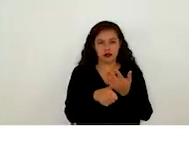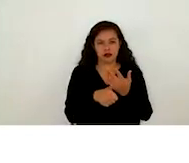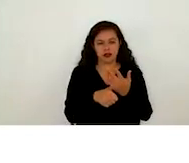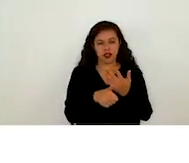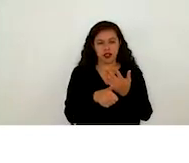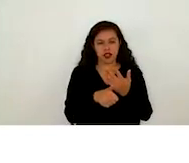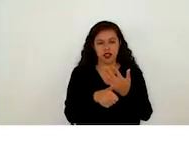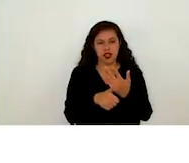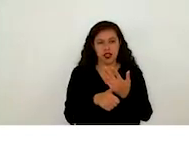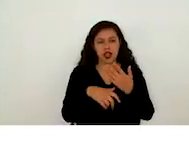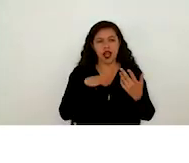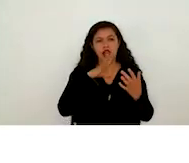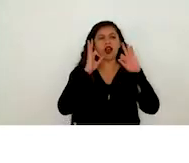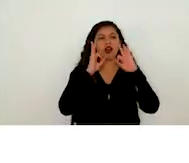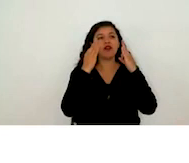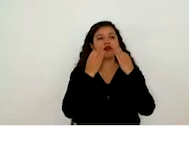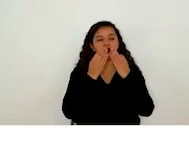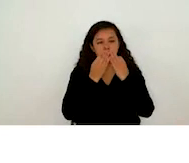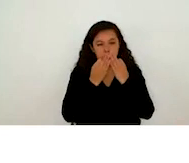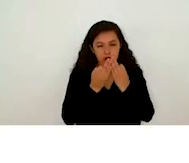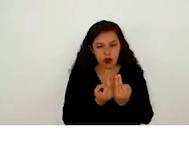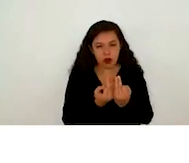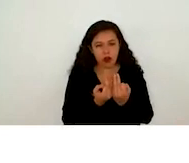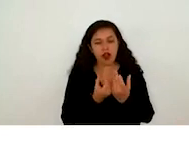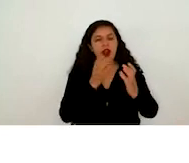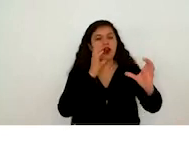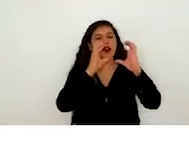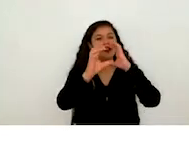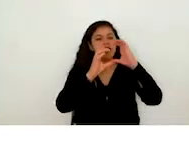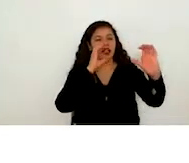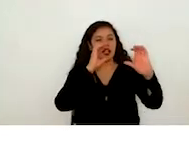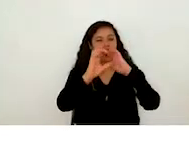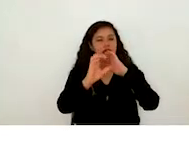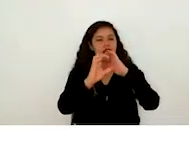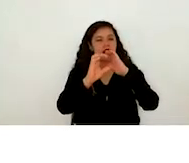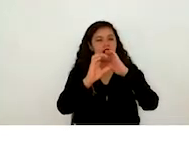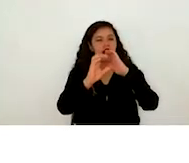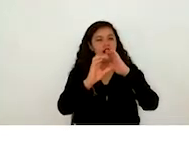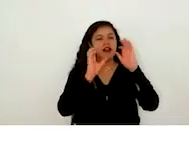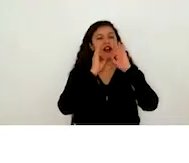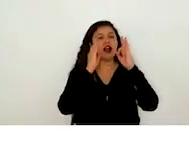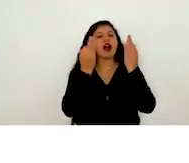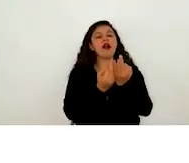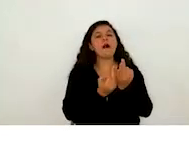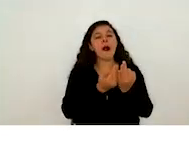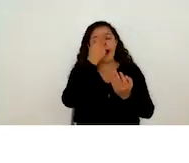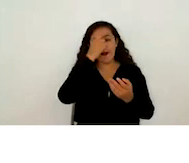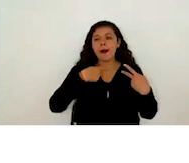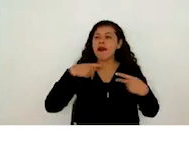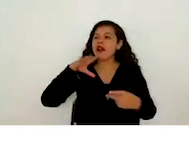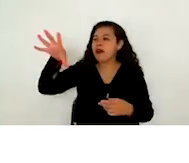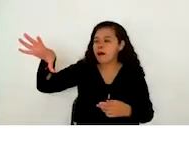en un canal que sea el tercer elemento en un canal que el receptor en el